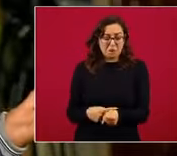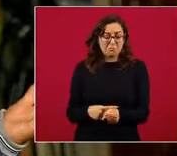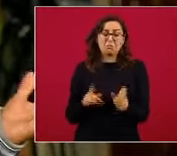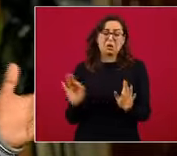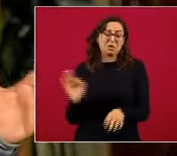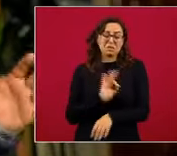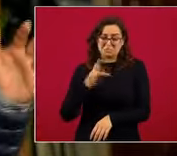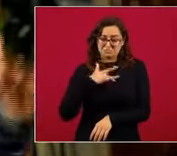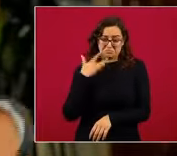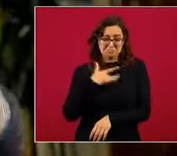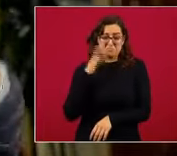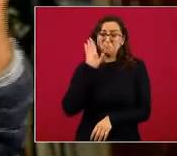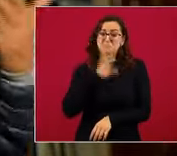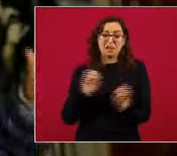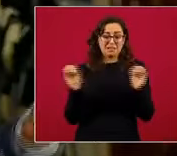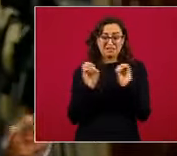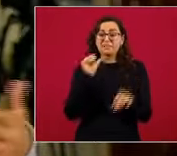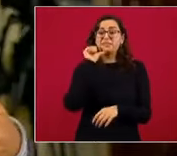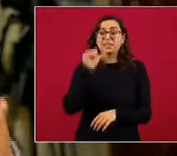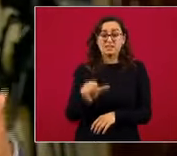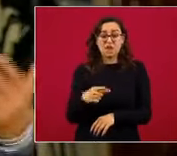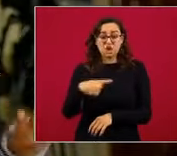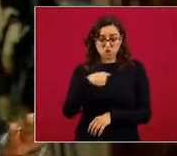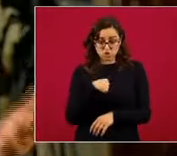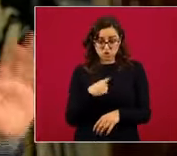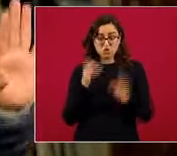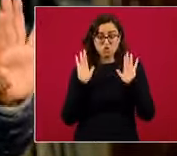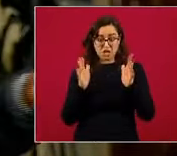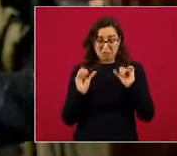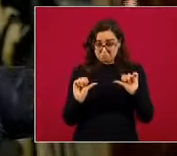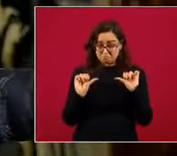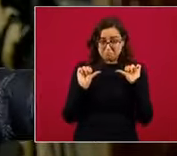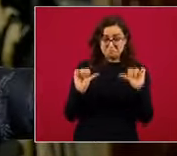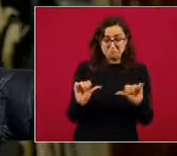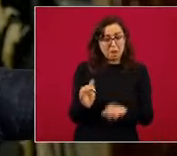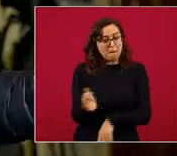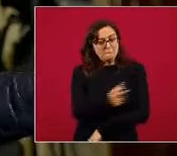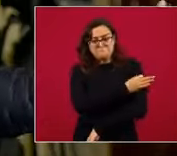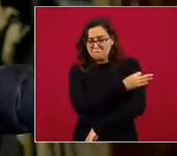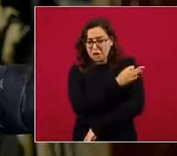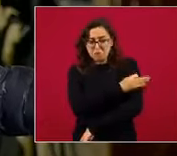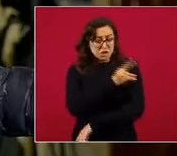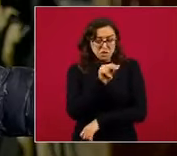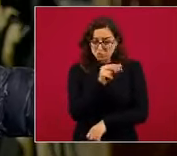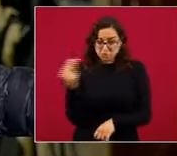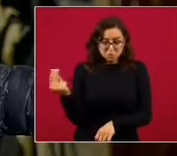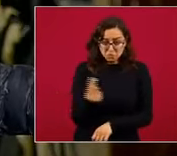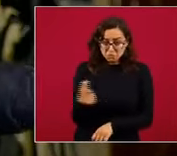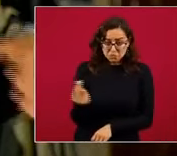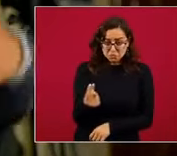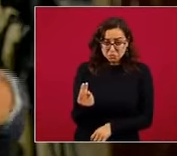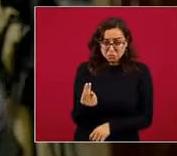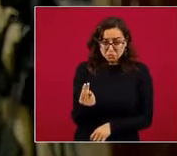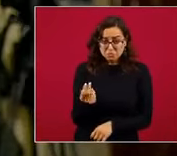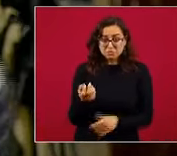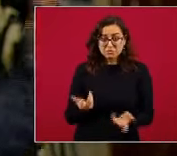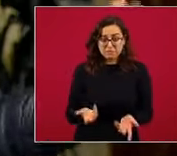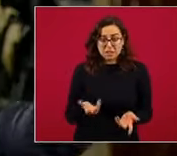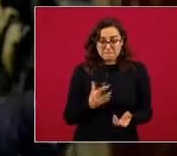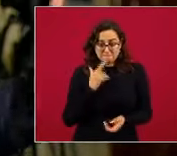ningún síntoma, ¿quiere decir que ahorita yo ya soy inmune y no necesito la vacuna? ¿Sería